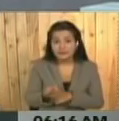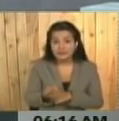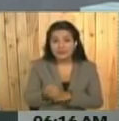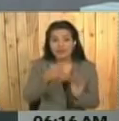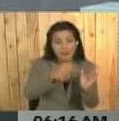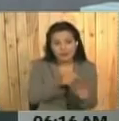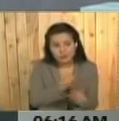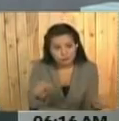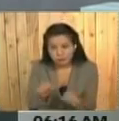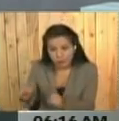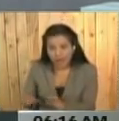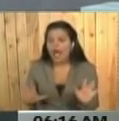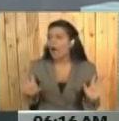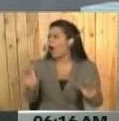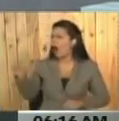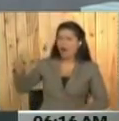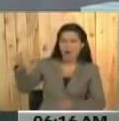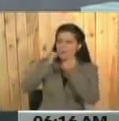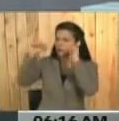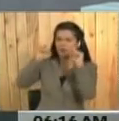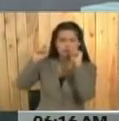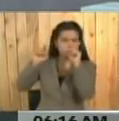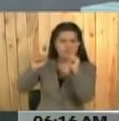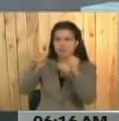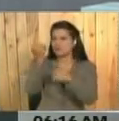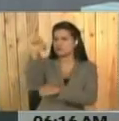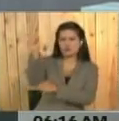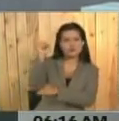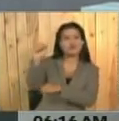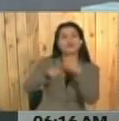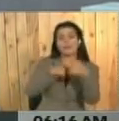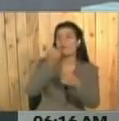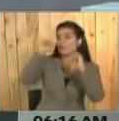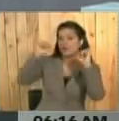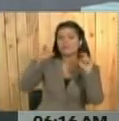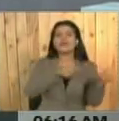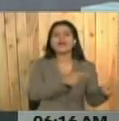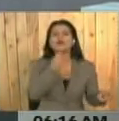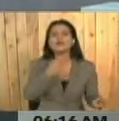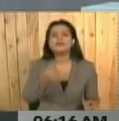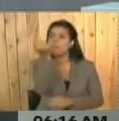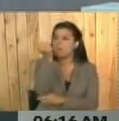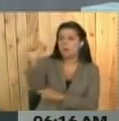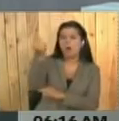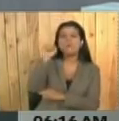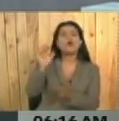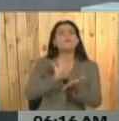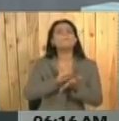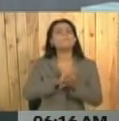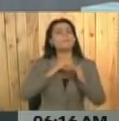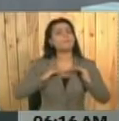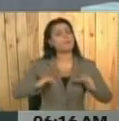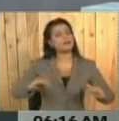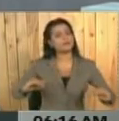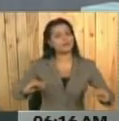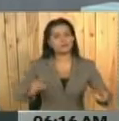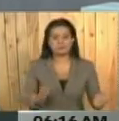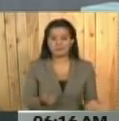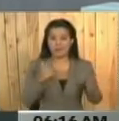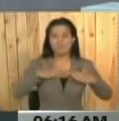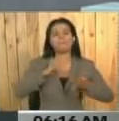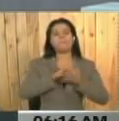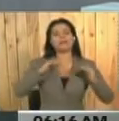que hicieron previamente para irse un escenario de desobediencia Ellos hablan de desobediencia pacífica bueno conocemos lo Pacífico que